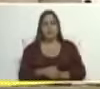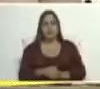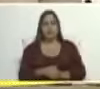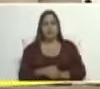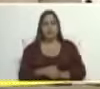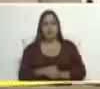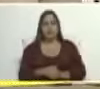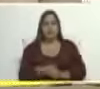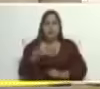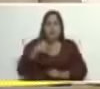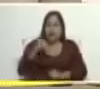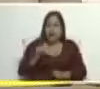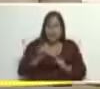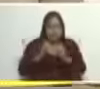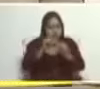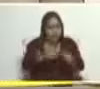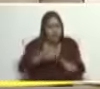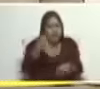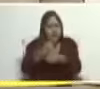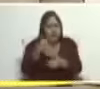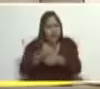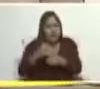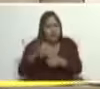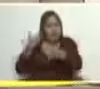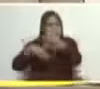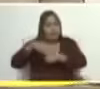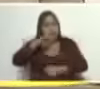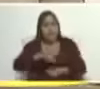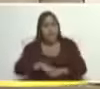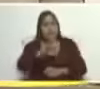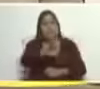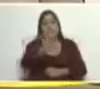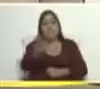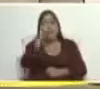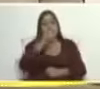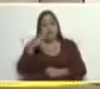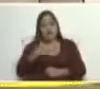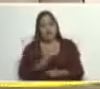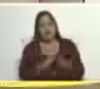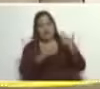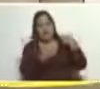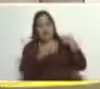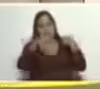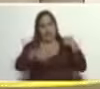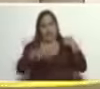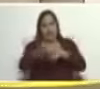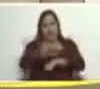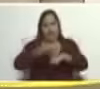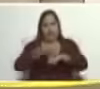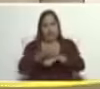y yo he estado en el cargo desde entonces, es decir, 23 años.